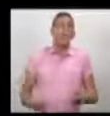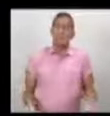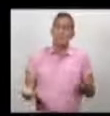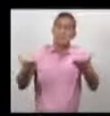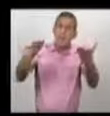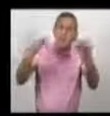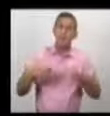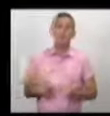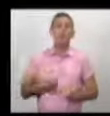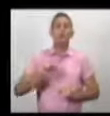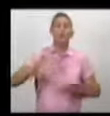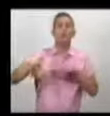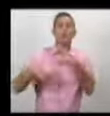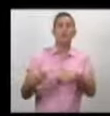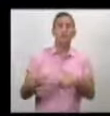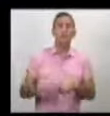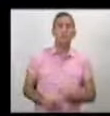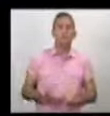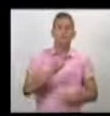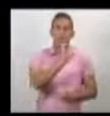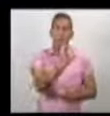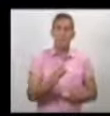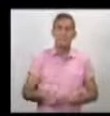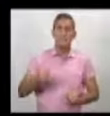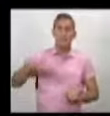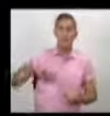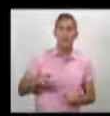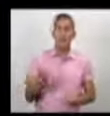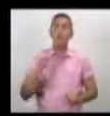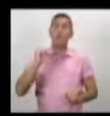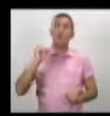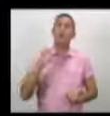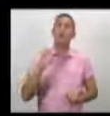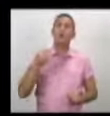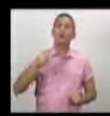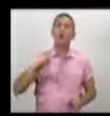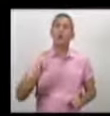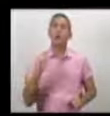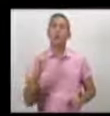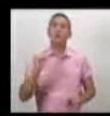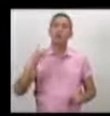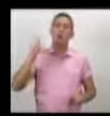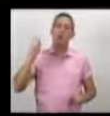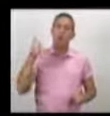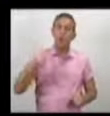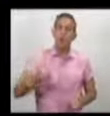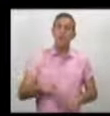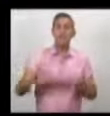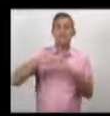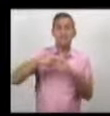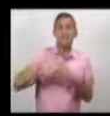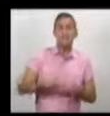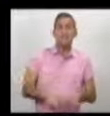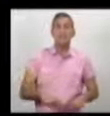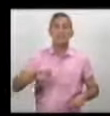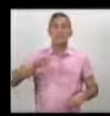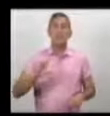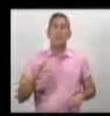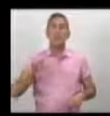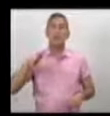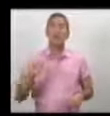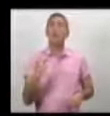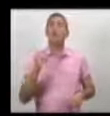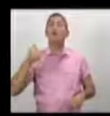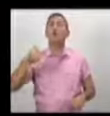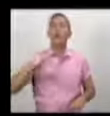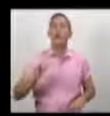que fue la primera de las células que encontramos en nuestro planeta, y después la célula eucariota. Una más compleja que la